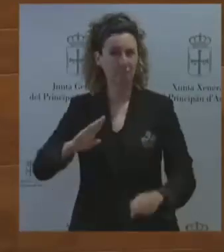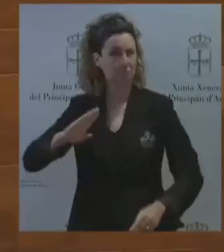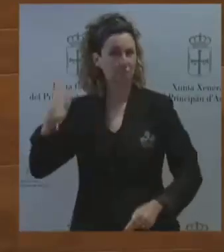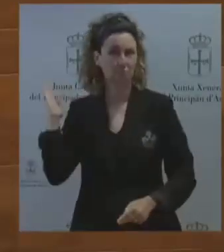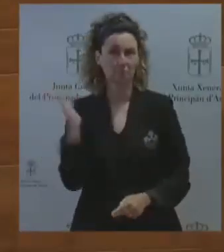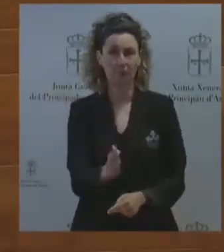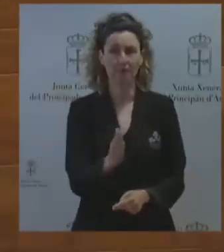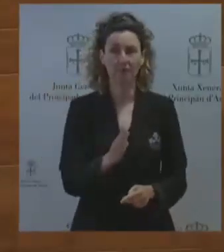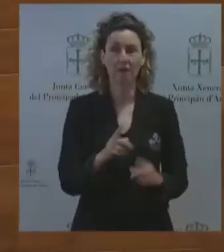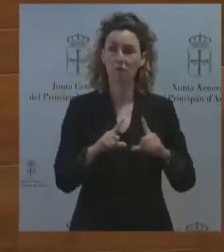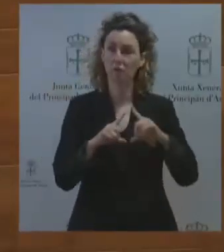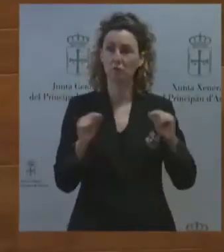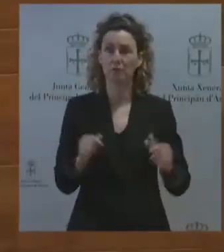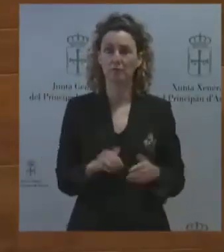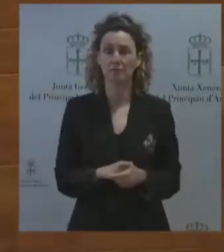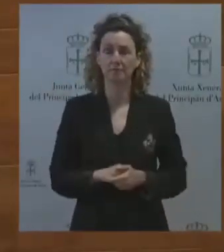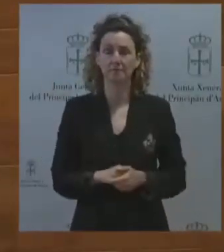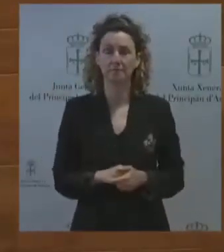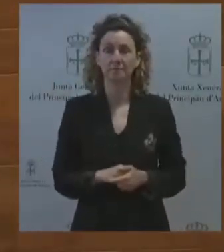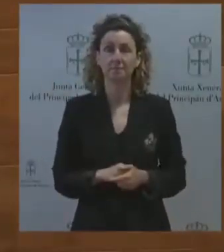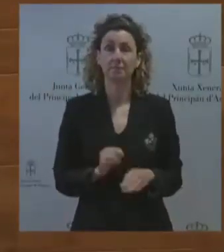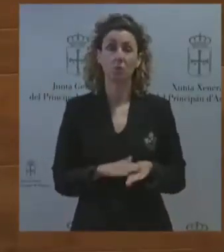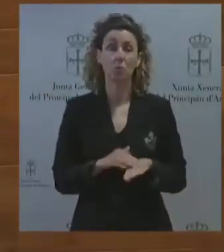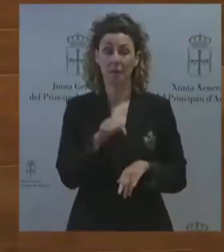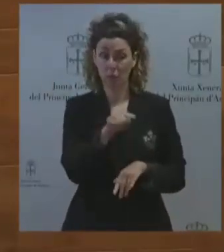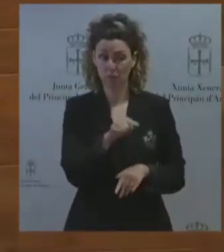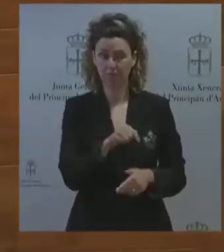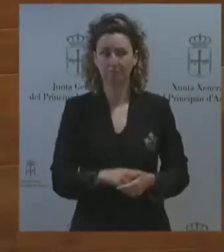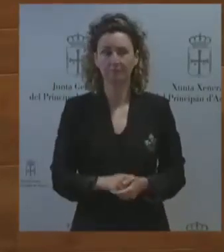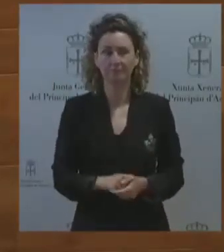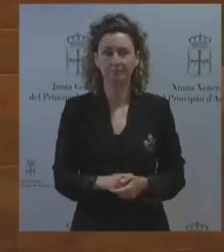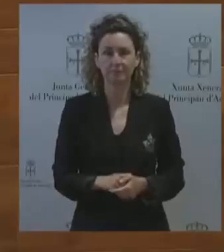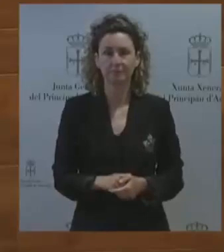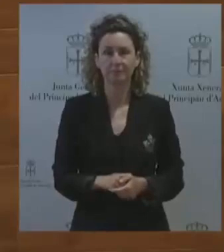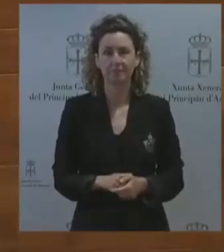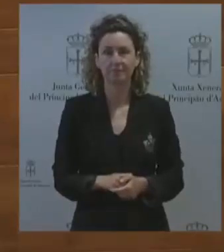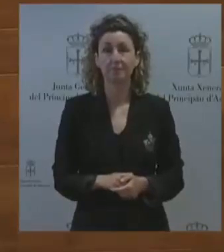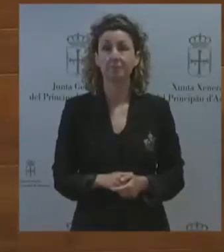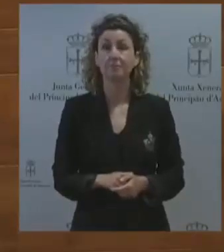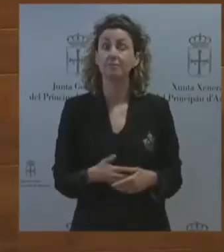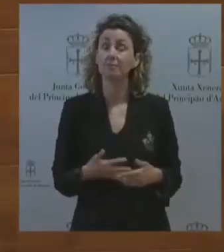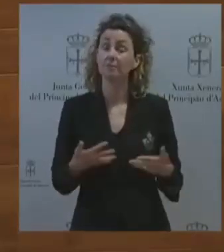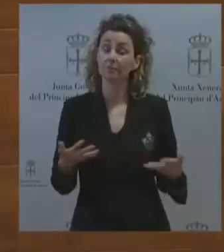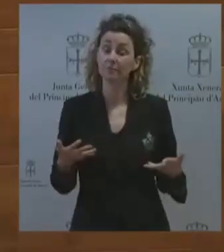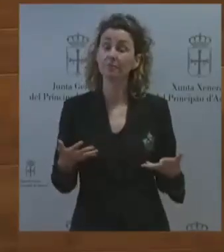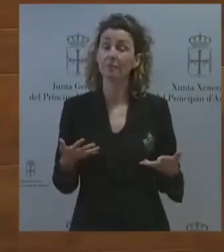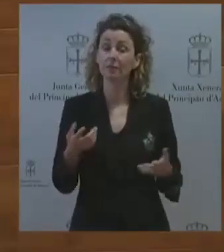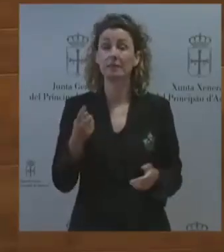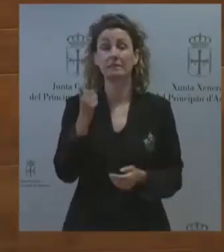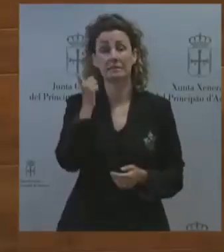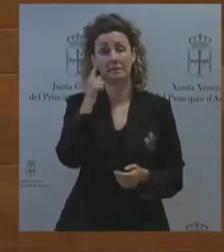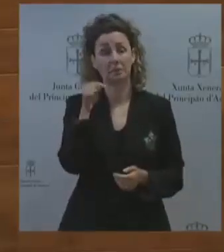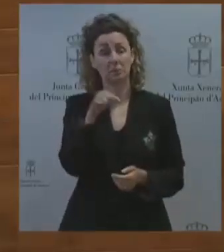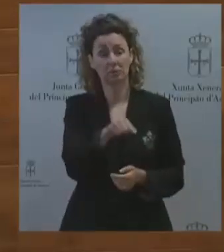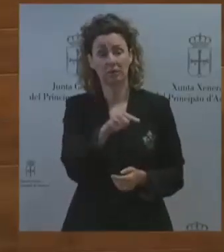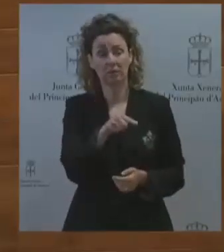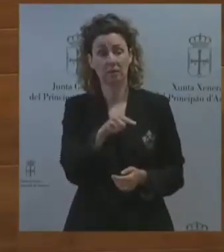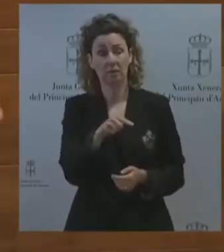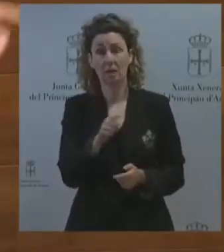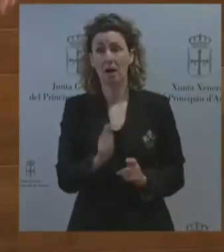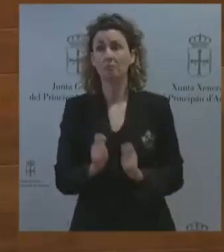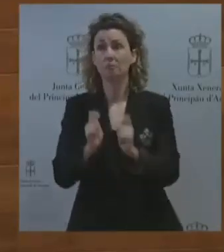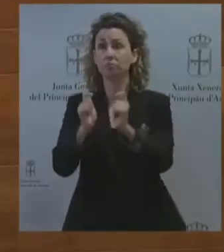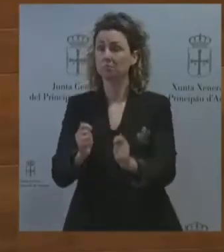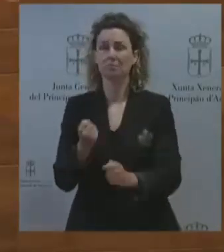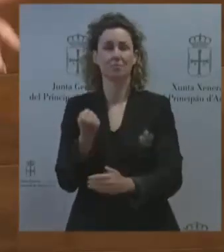a ustedes. Evidentemente, ya sabrá usted que no vamos a apoyar su investidura como presidente, pero no se equivoque,